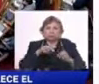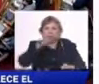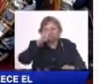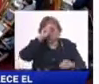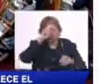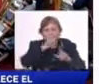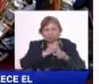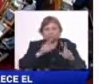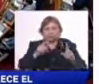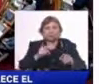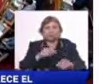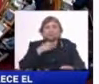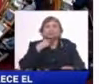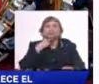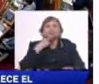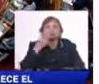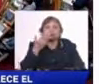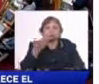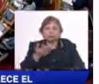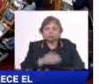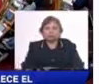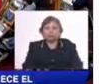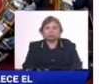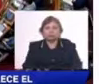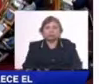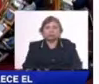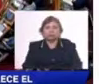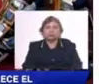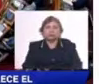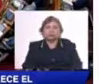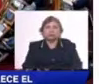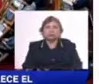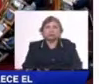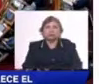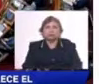Libre, portavoces, tiene la palabra, congresista